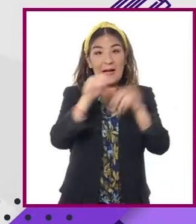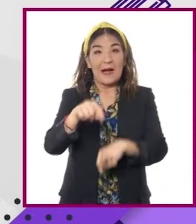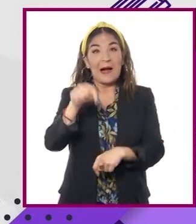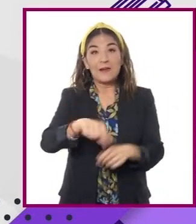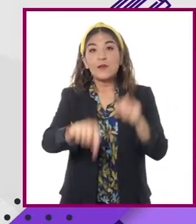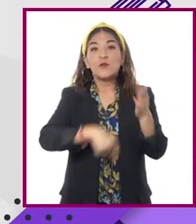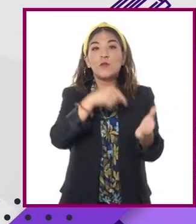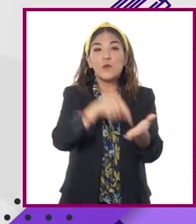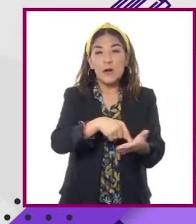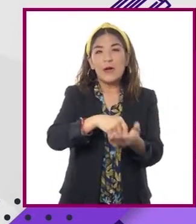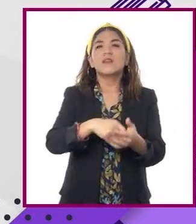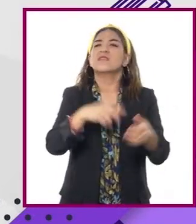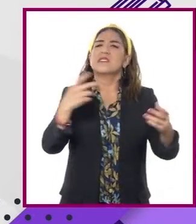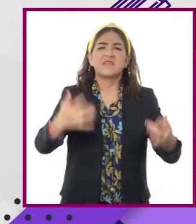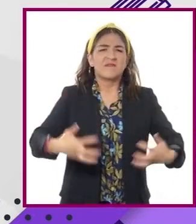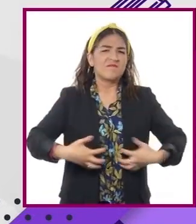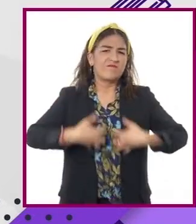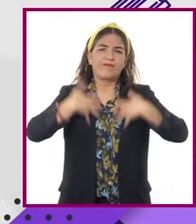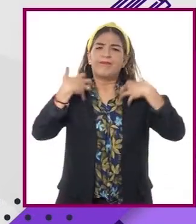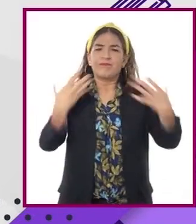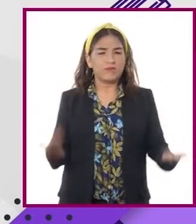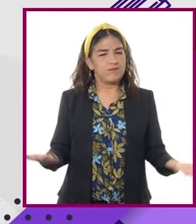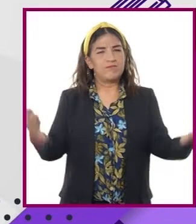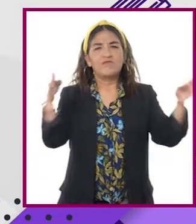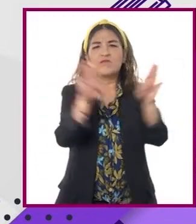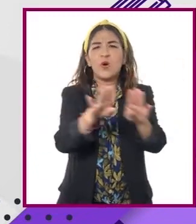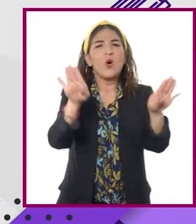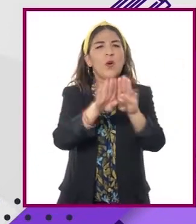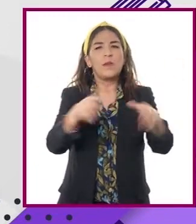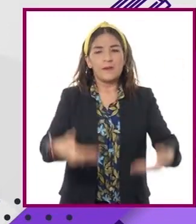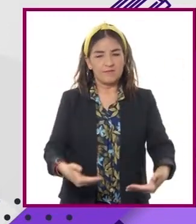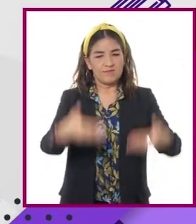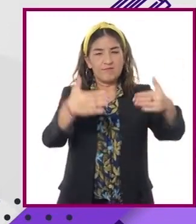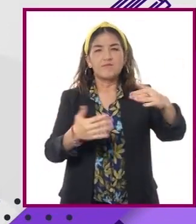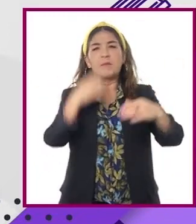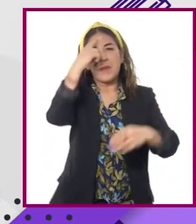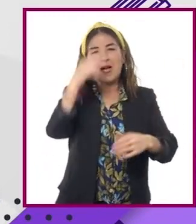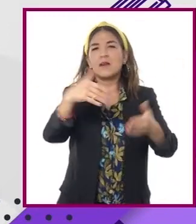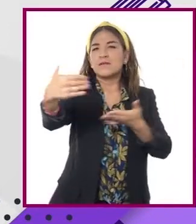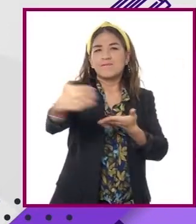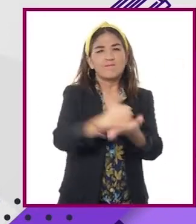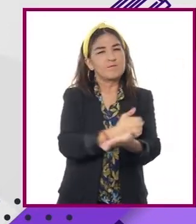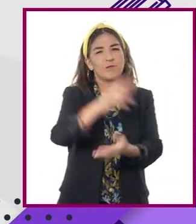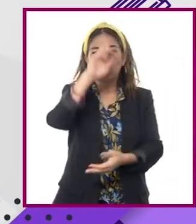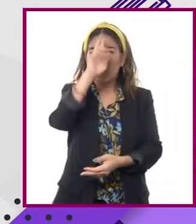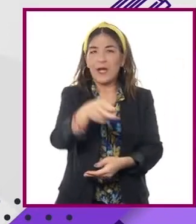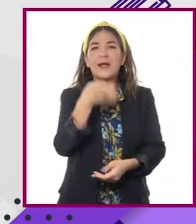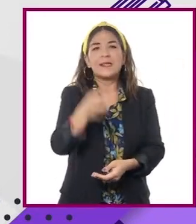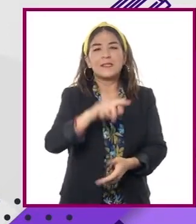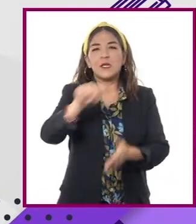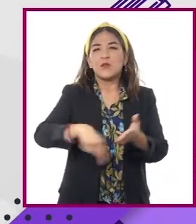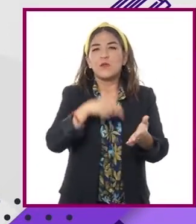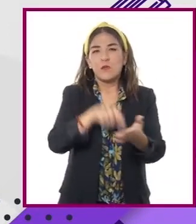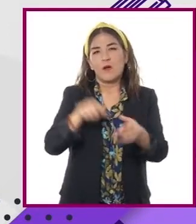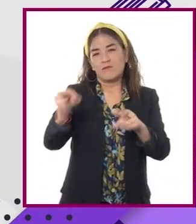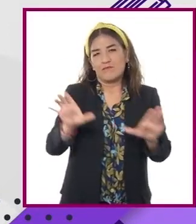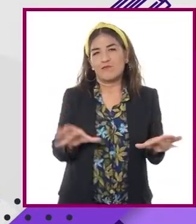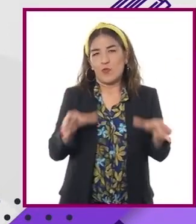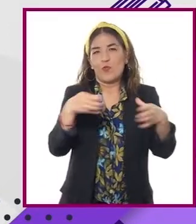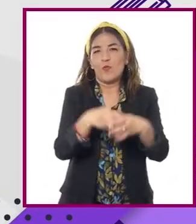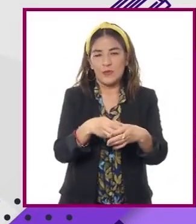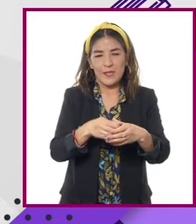instalaciones, decidieron bloquear los caminos que dan acceso a la cabecera municipal a la que pertenece su